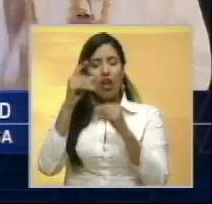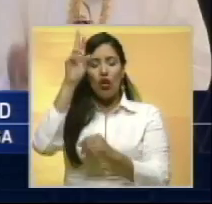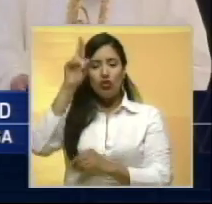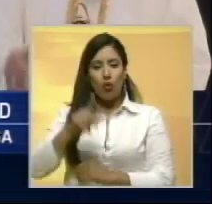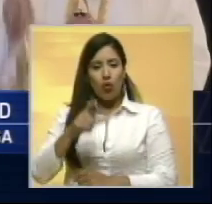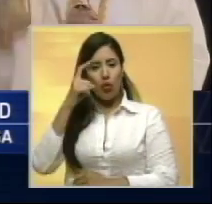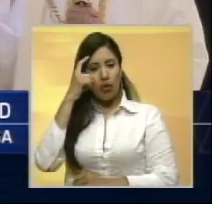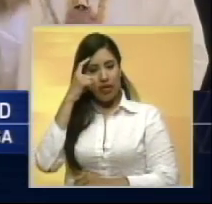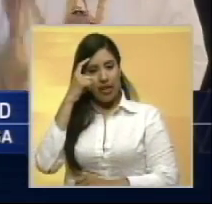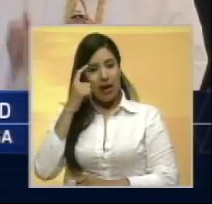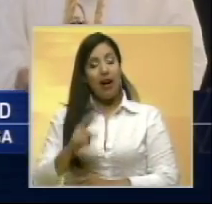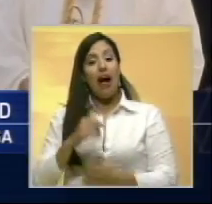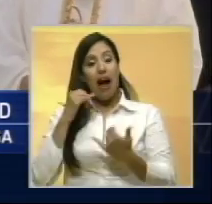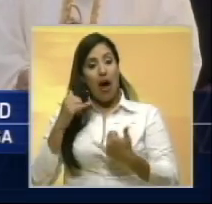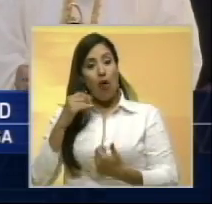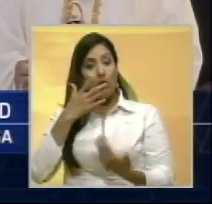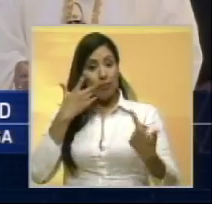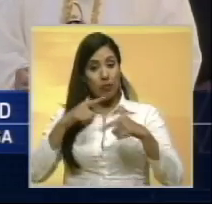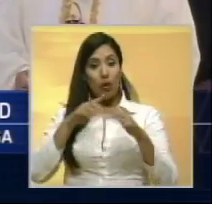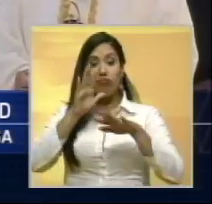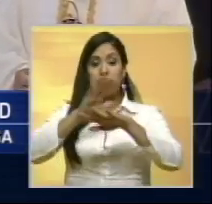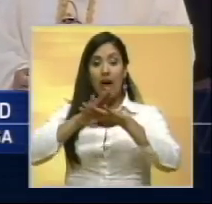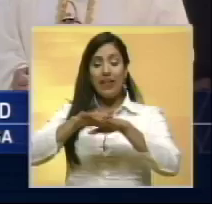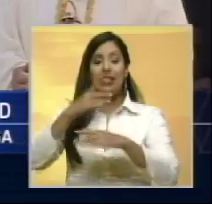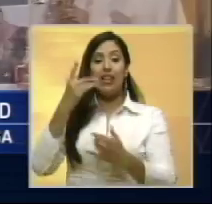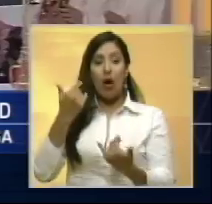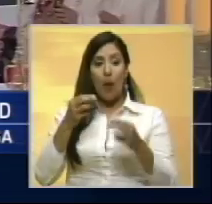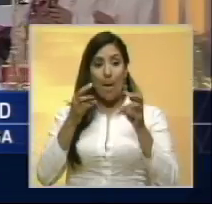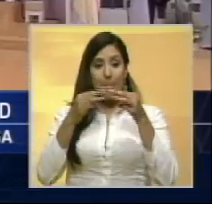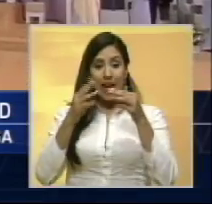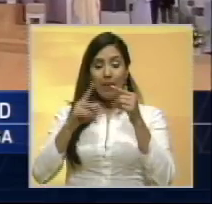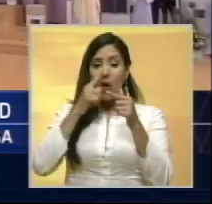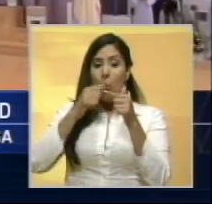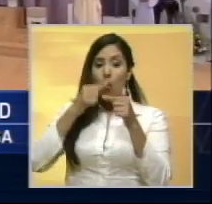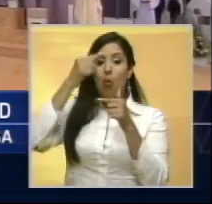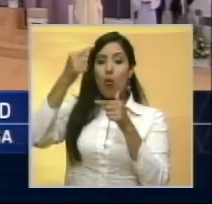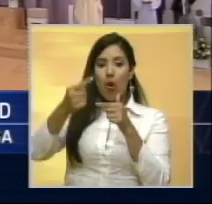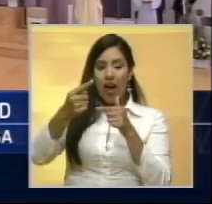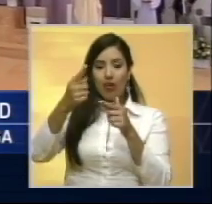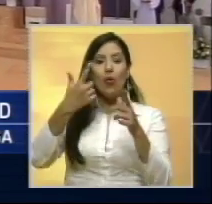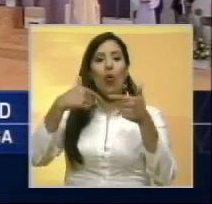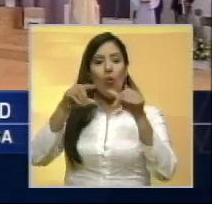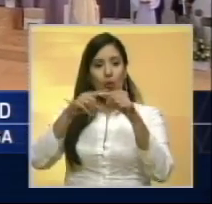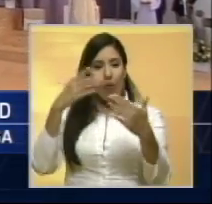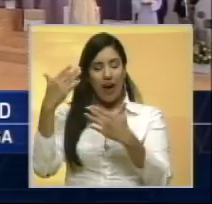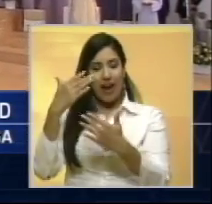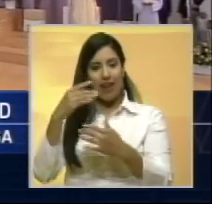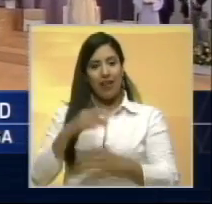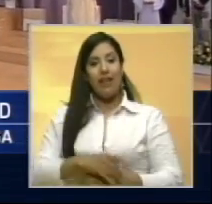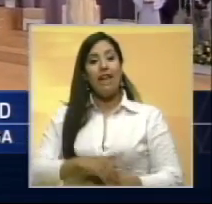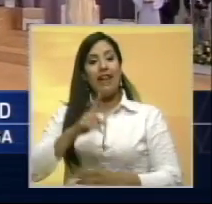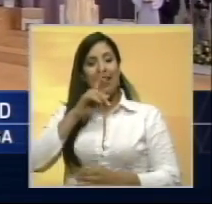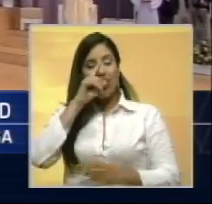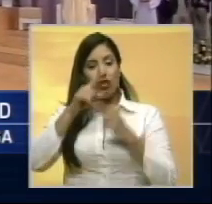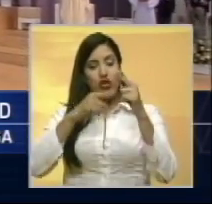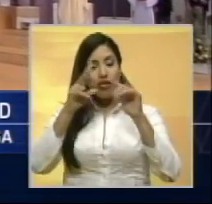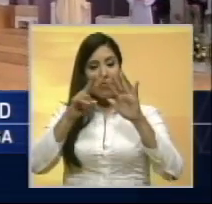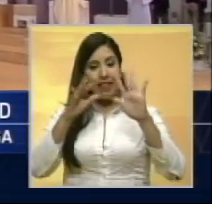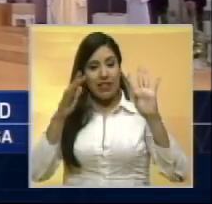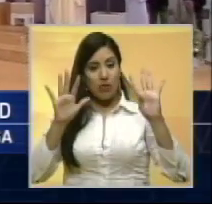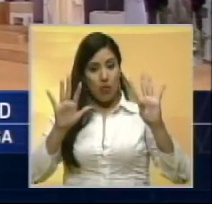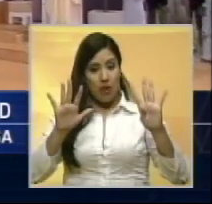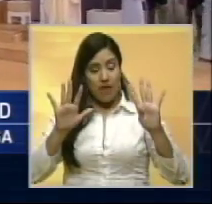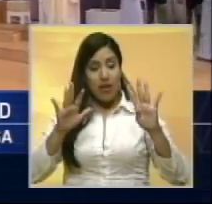de sus jornadas. Durante el evento anunció que Panamá será el país en el que se realizará la próxima edición del evento en el año